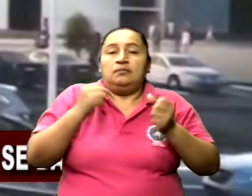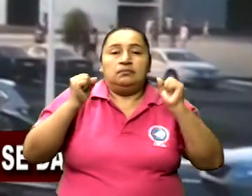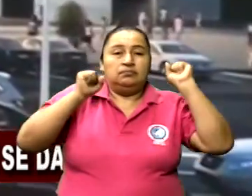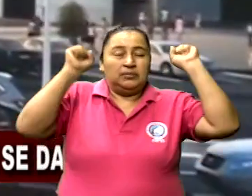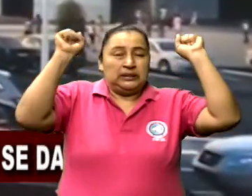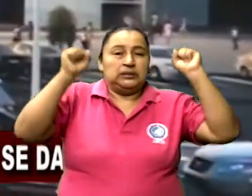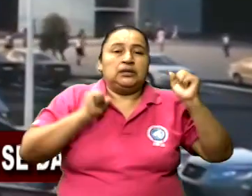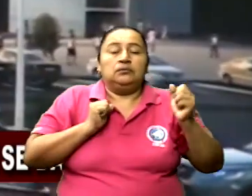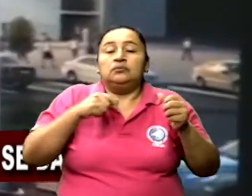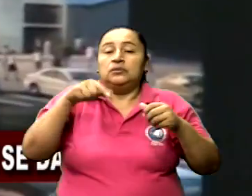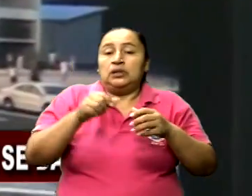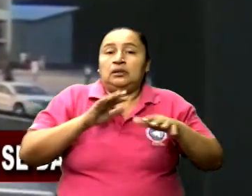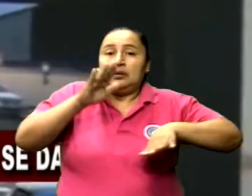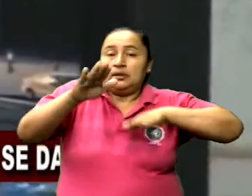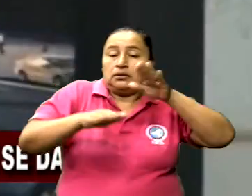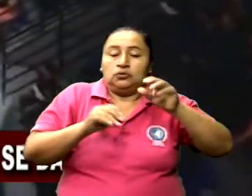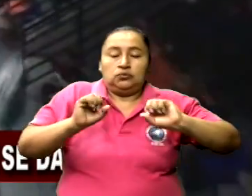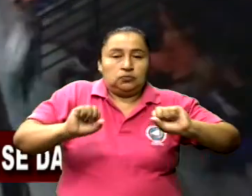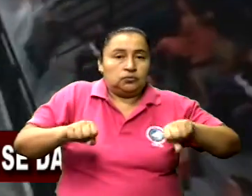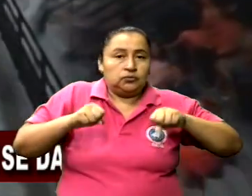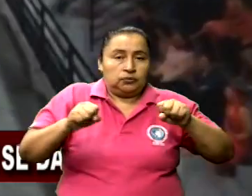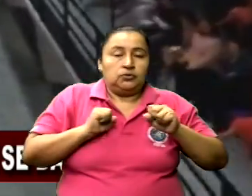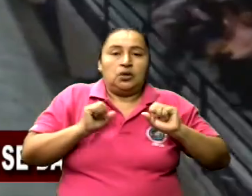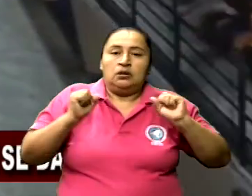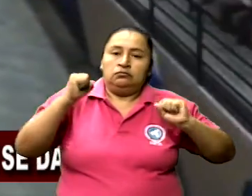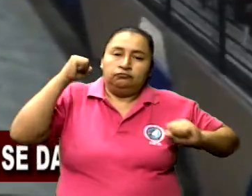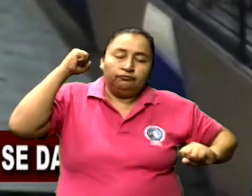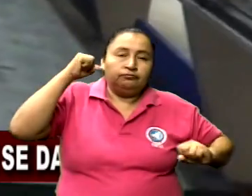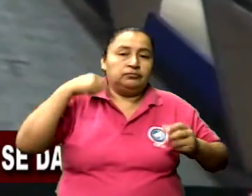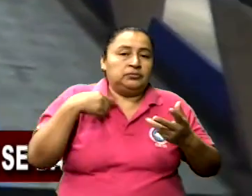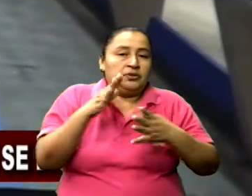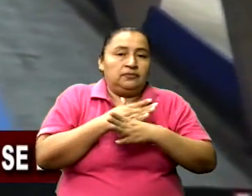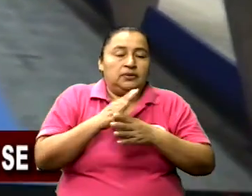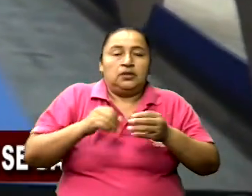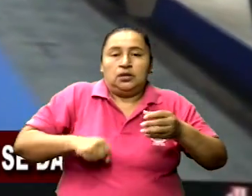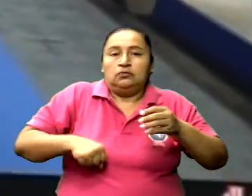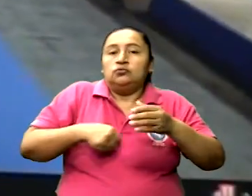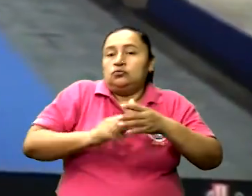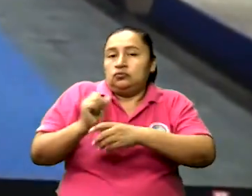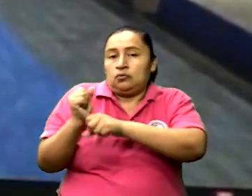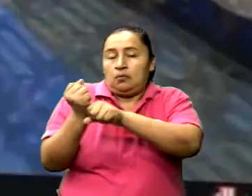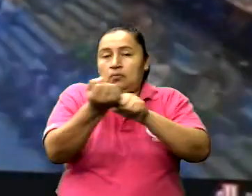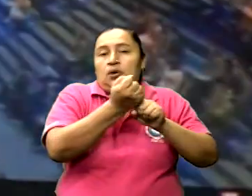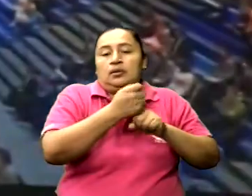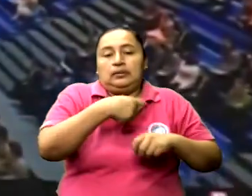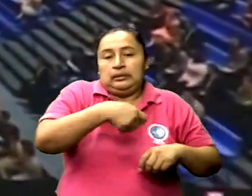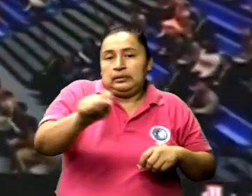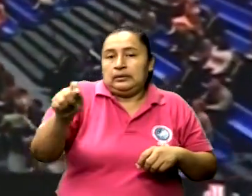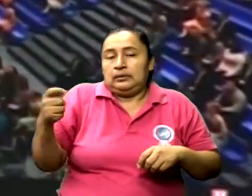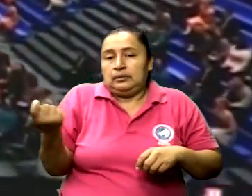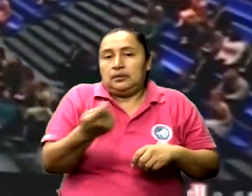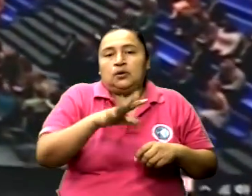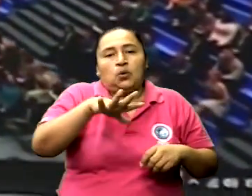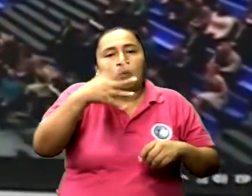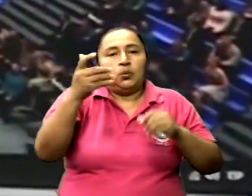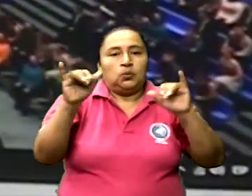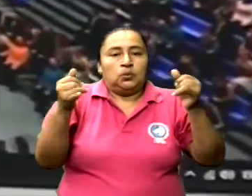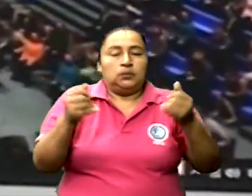pesas, natación, remos, físico-culturismo, softball, tenis, entre otros